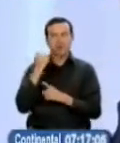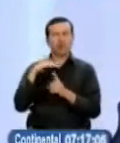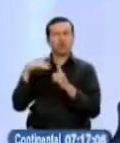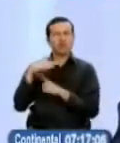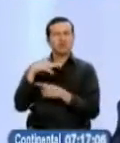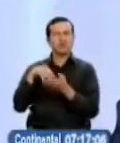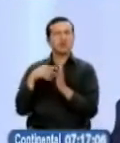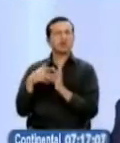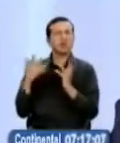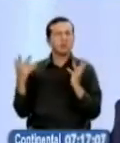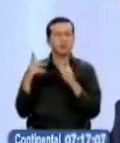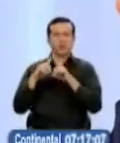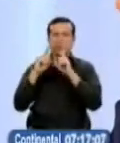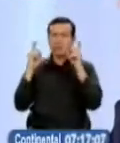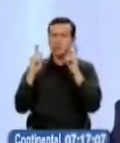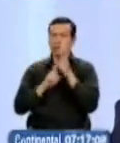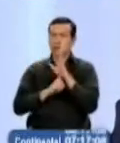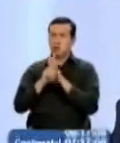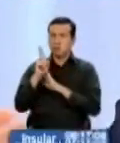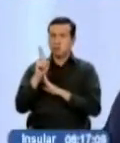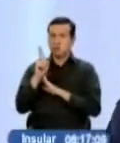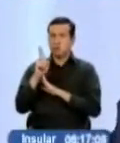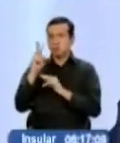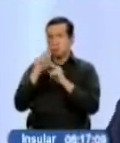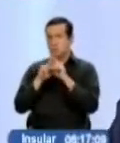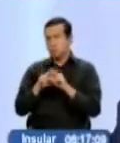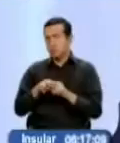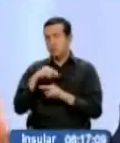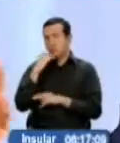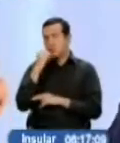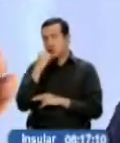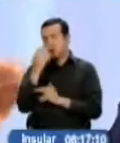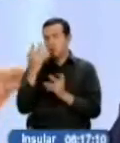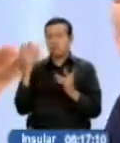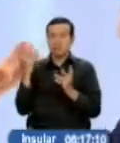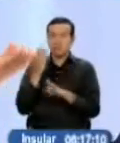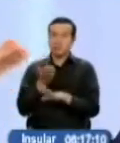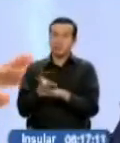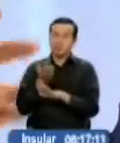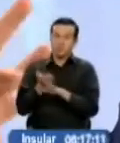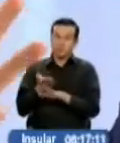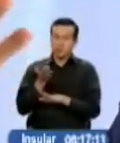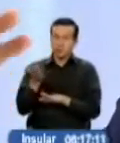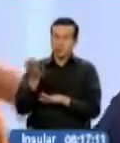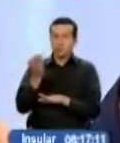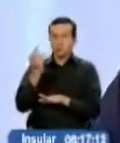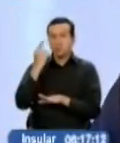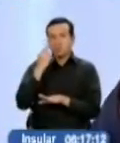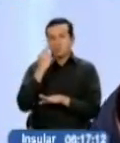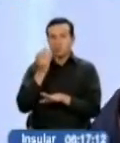mejores condiciones para que la empresa se desarrolle, revisando de alguna manera las propuestas